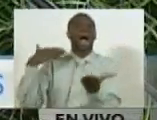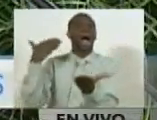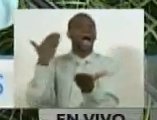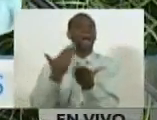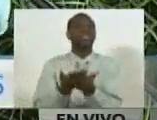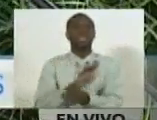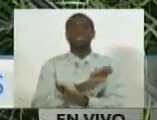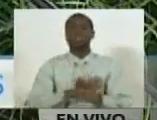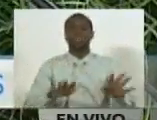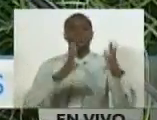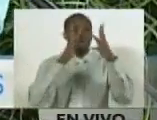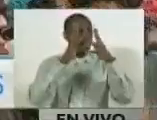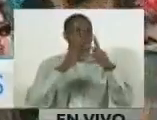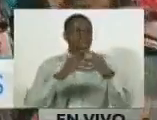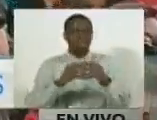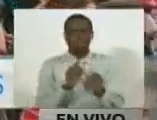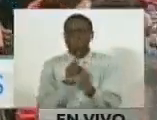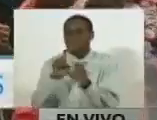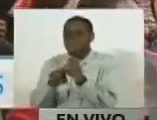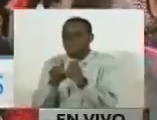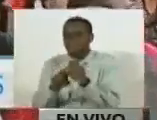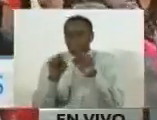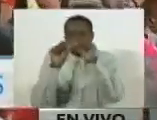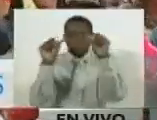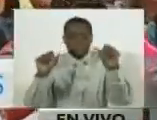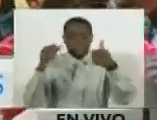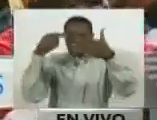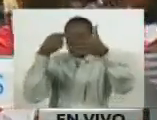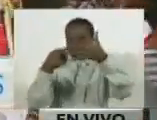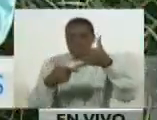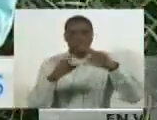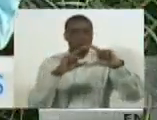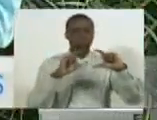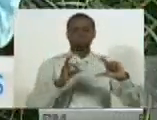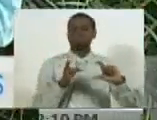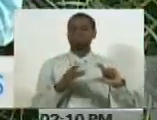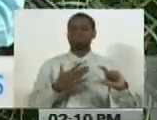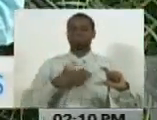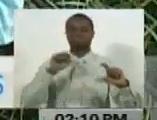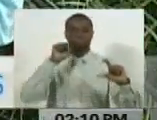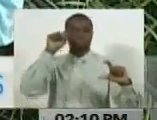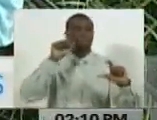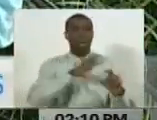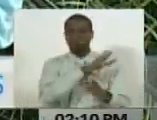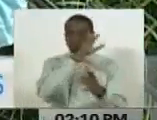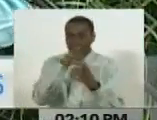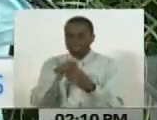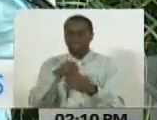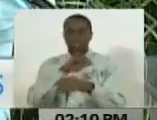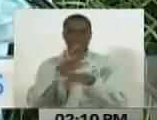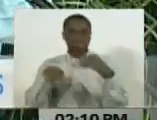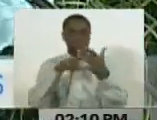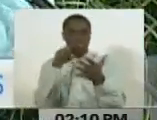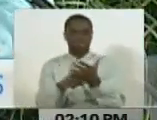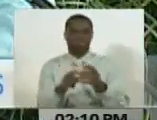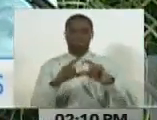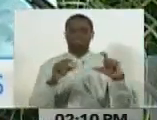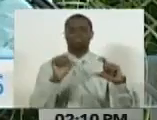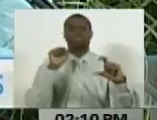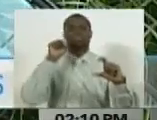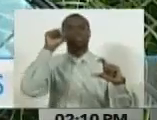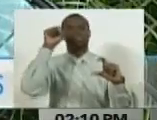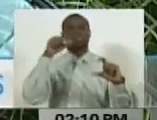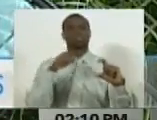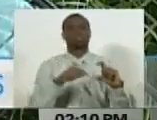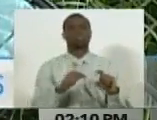estemos organizados, inscritos, carnetizados, incorporados, incluidos en el carnet de la patria.